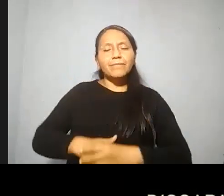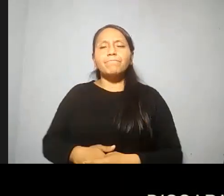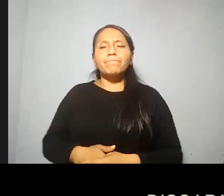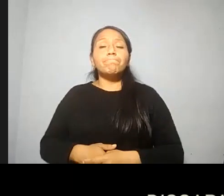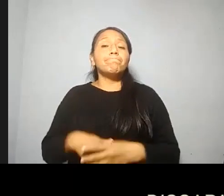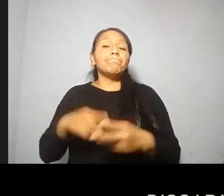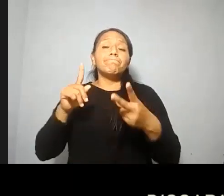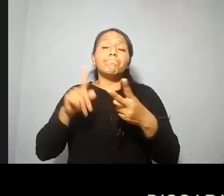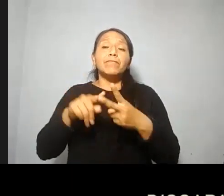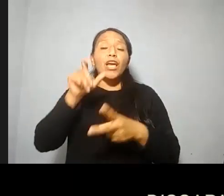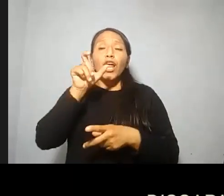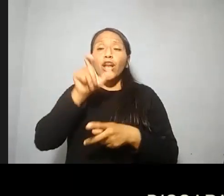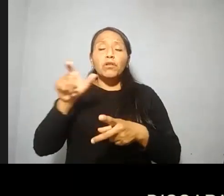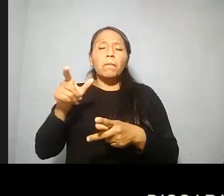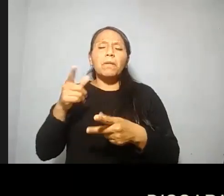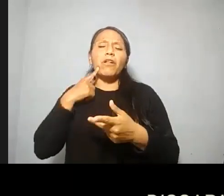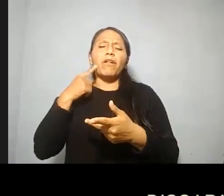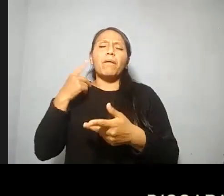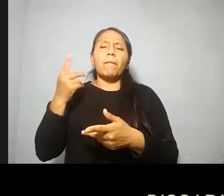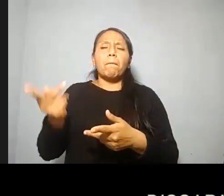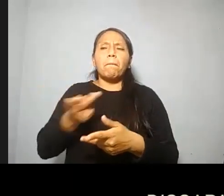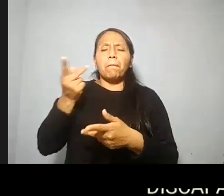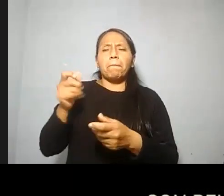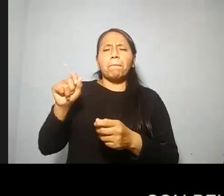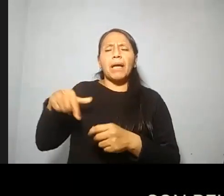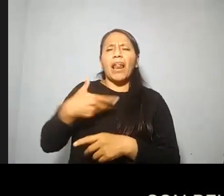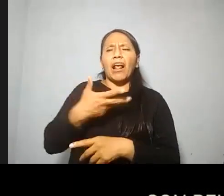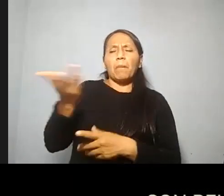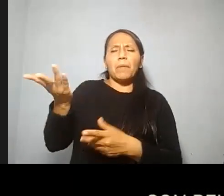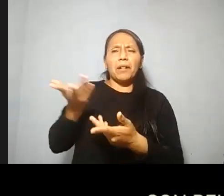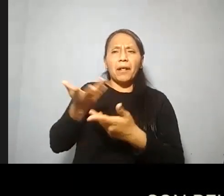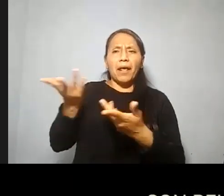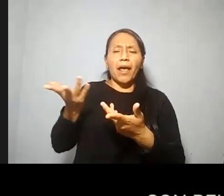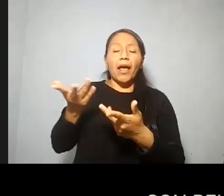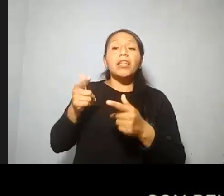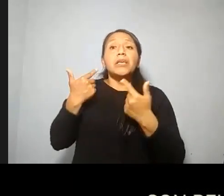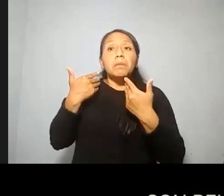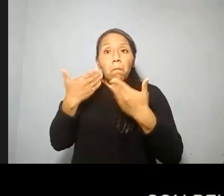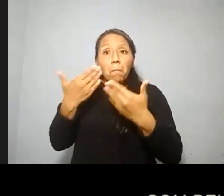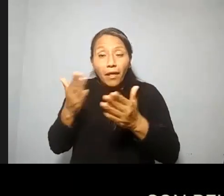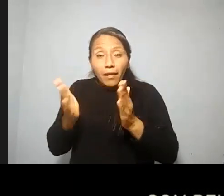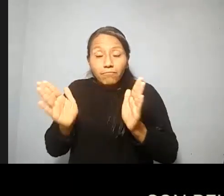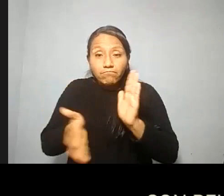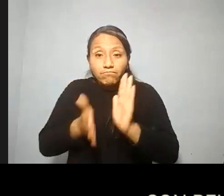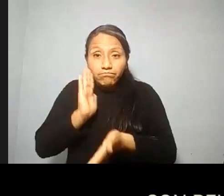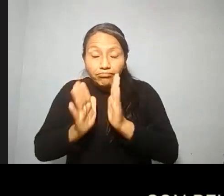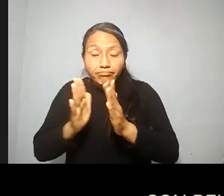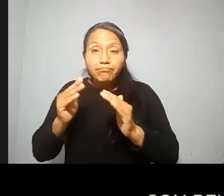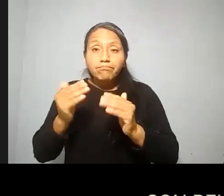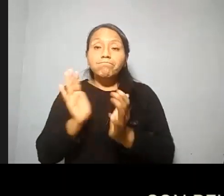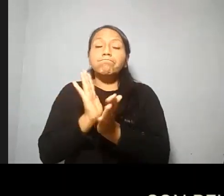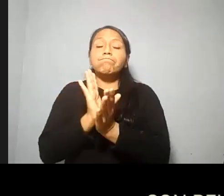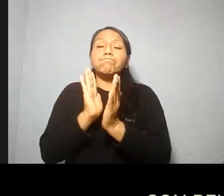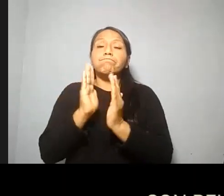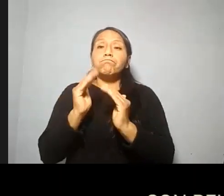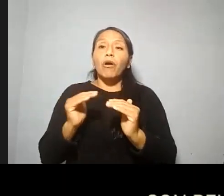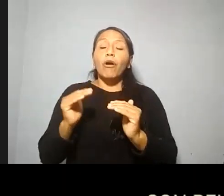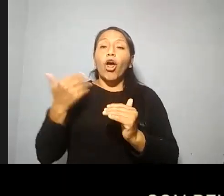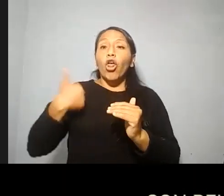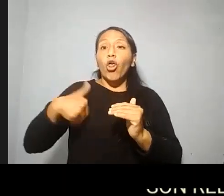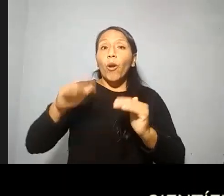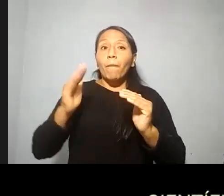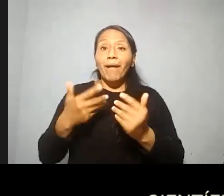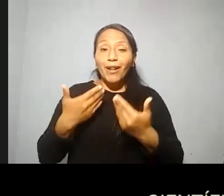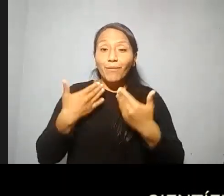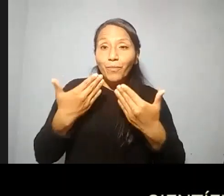personas inútiles para la comunidad en la medida en que sean rehabilitadas o normalizadas. Esto se pudo